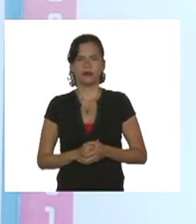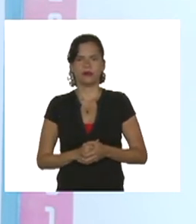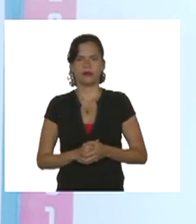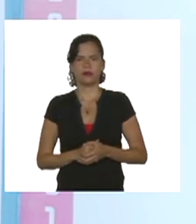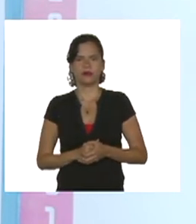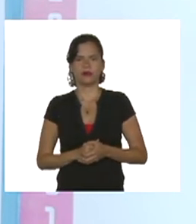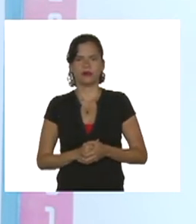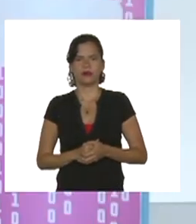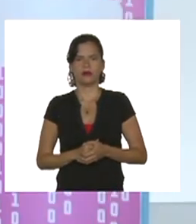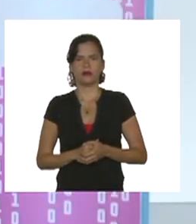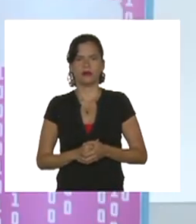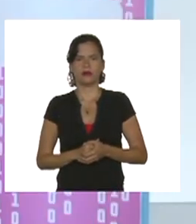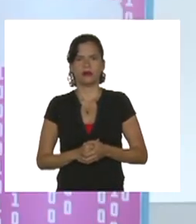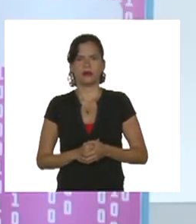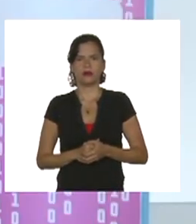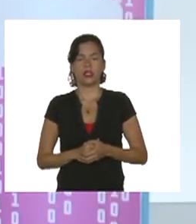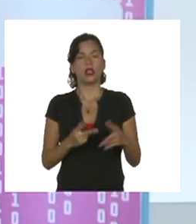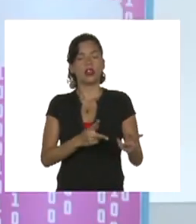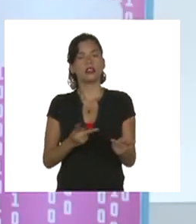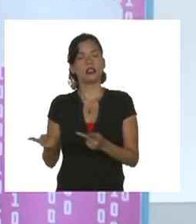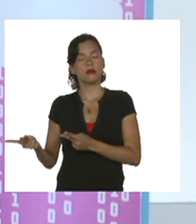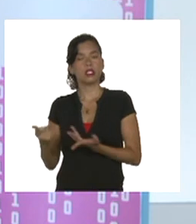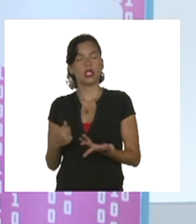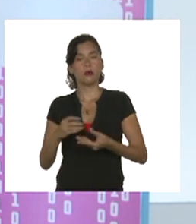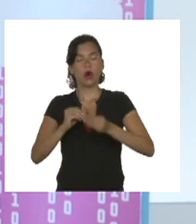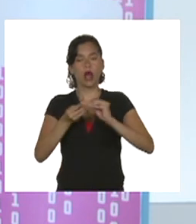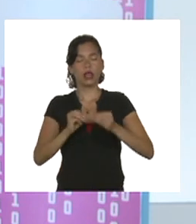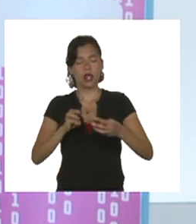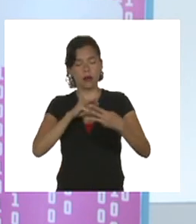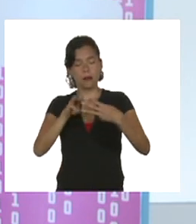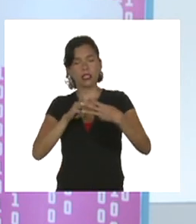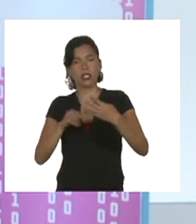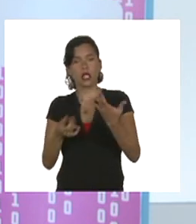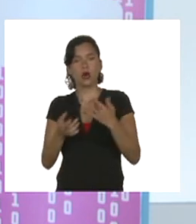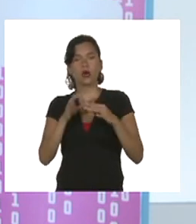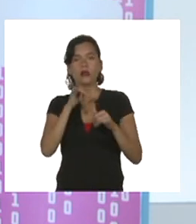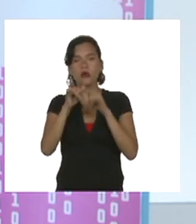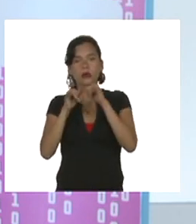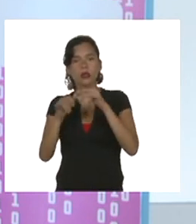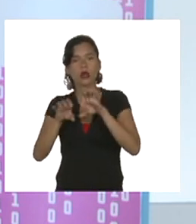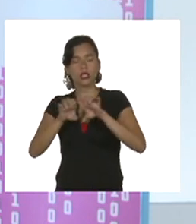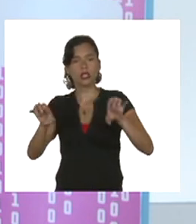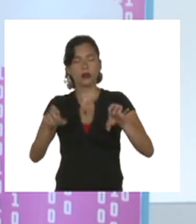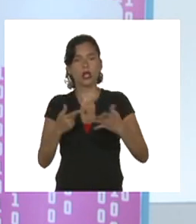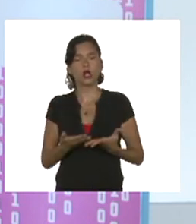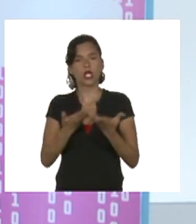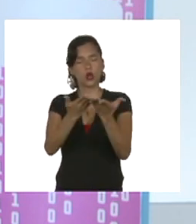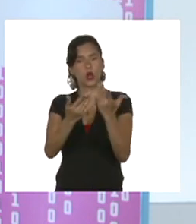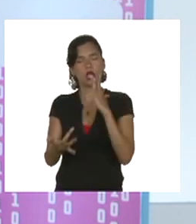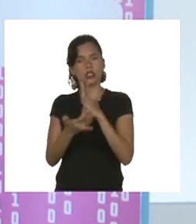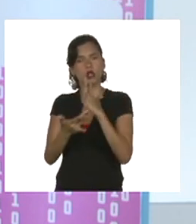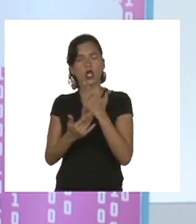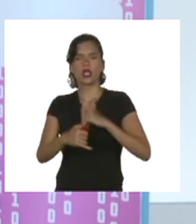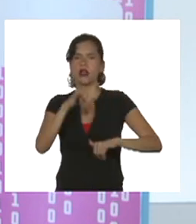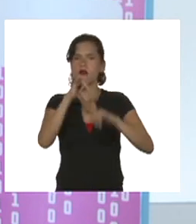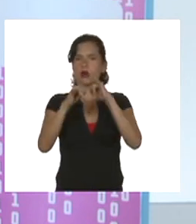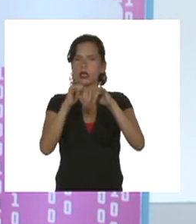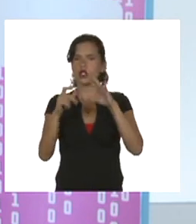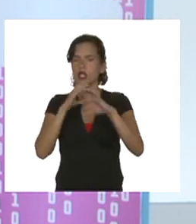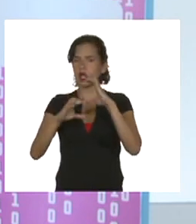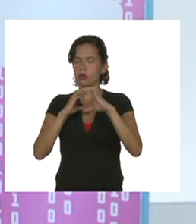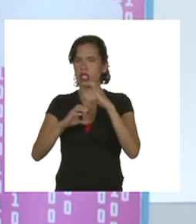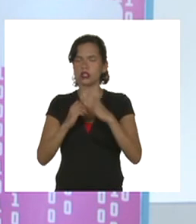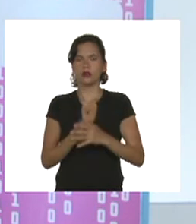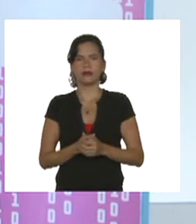herramientastic.fundavit.gob.be. Les invitamos a crear materiales con contenidos educativos de las perspectivas que nos brindan las tecnologías de la información y